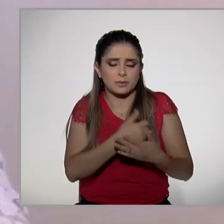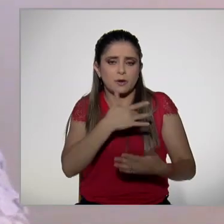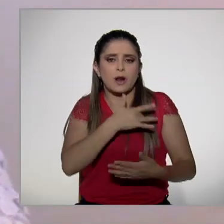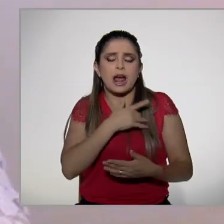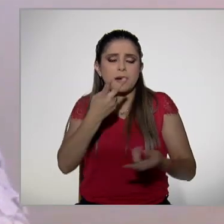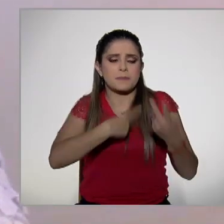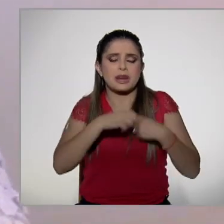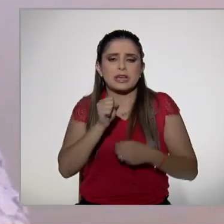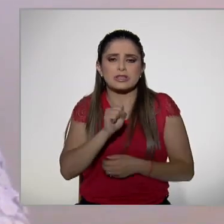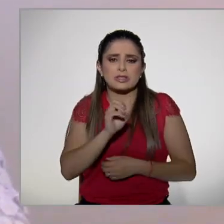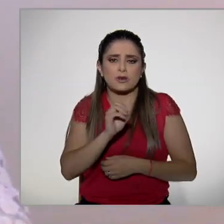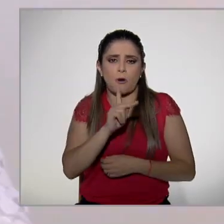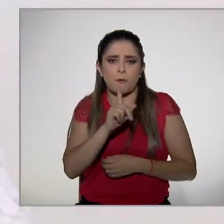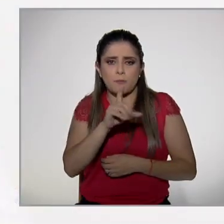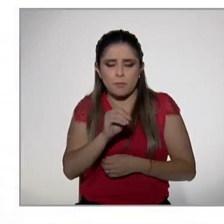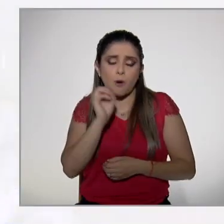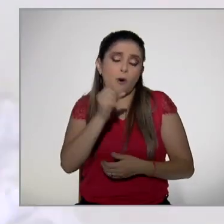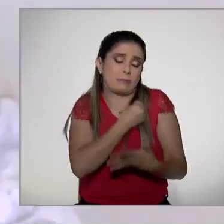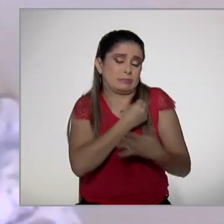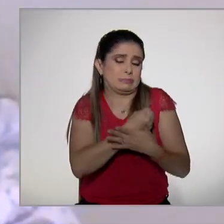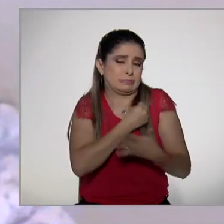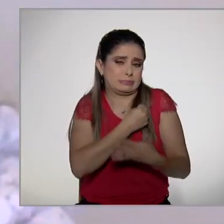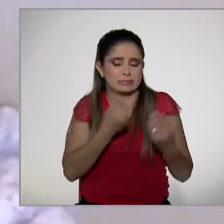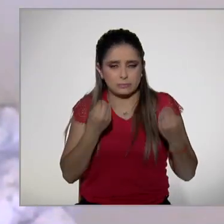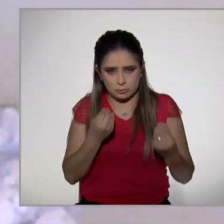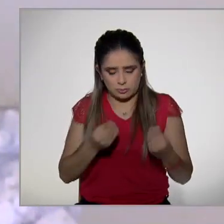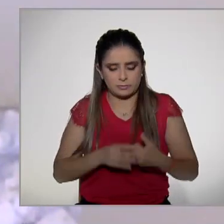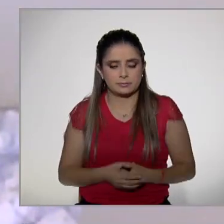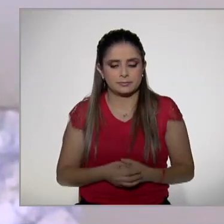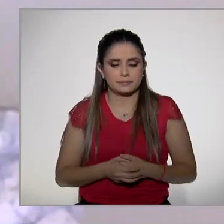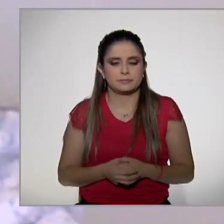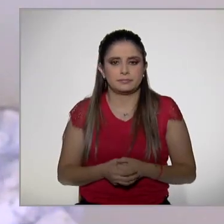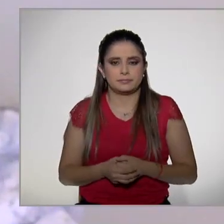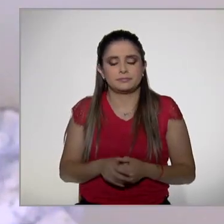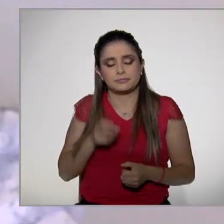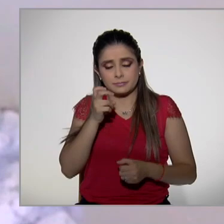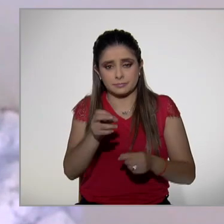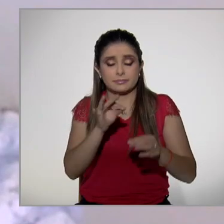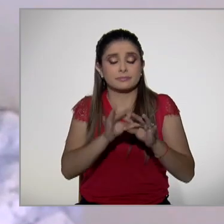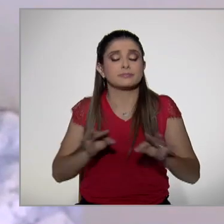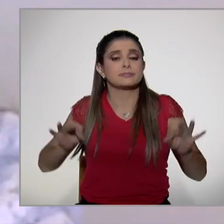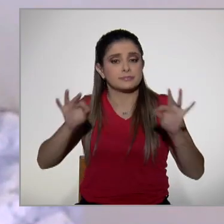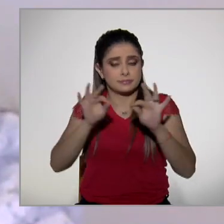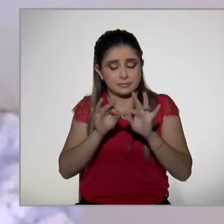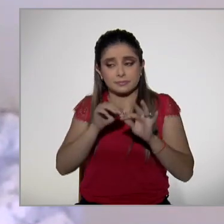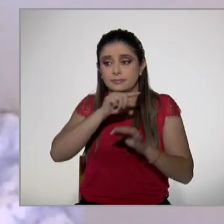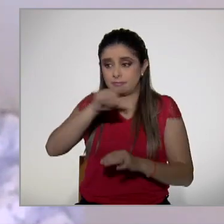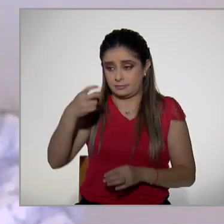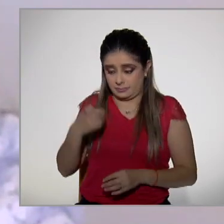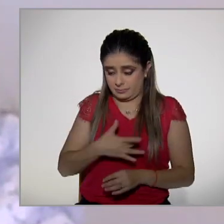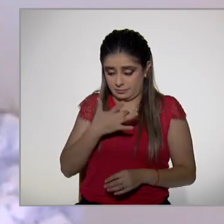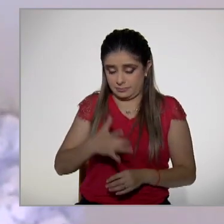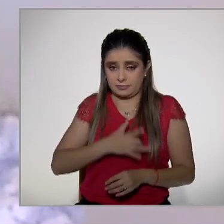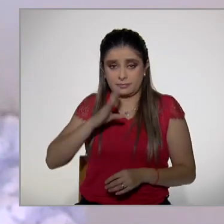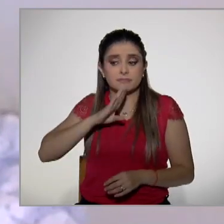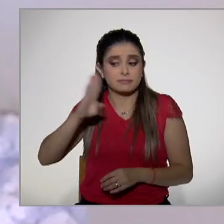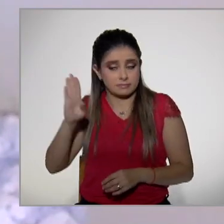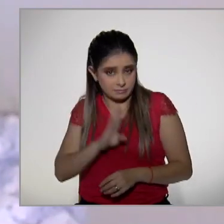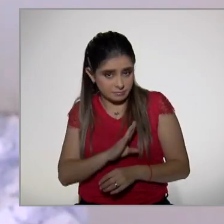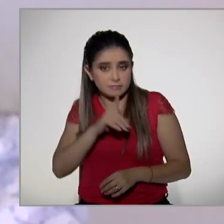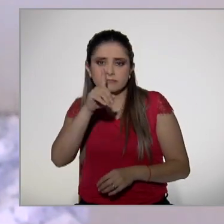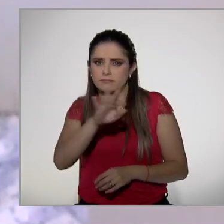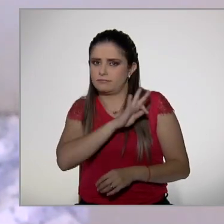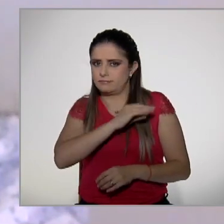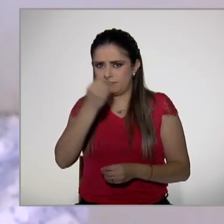el corazón taquicardia es muy importante verificar que estos síntomas pueden estar presentes durante